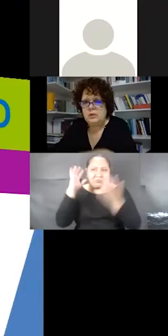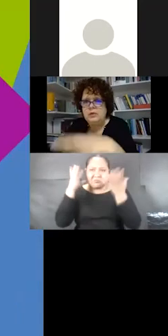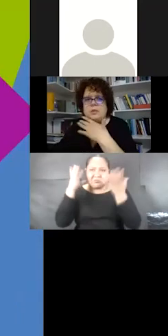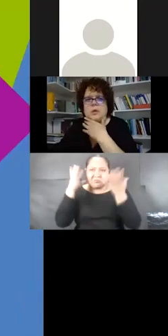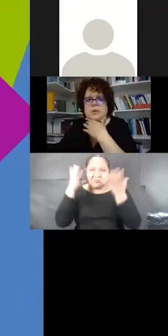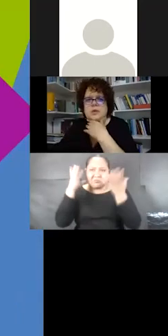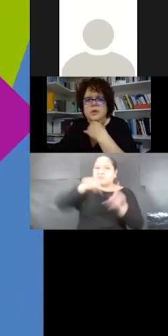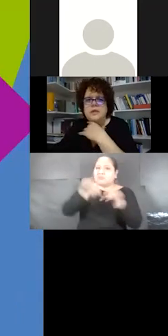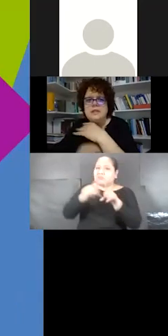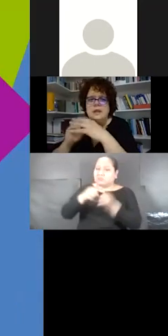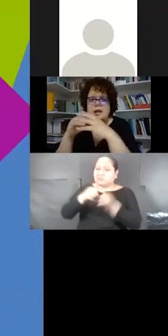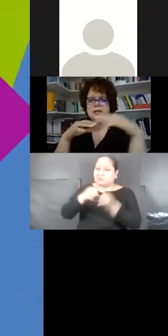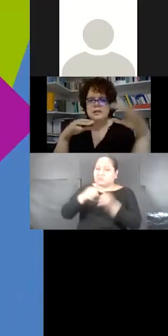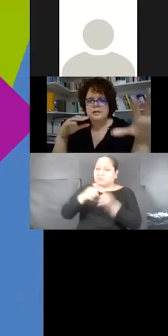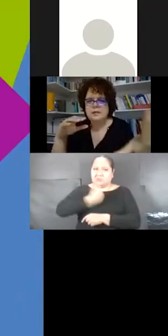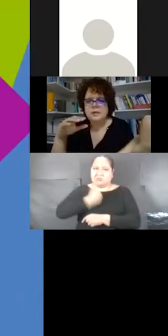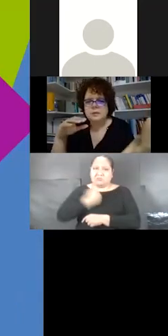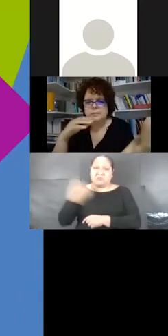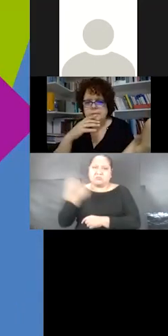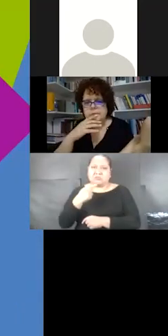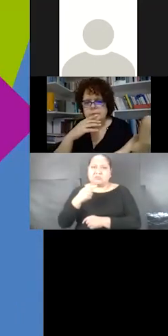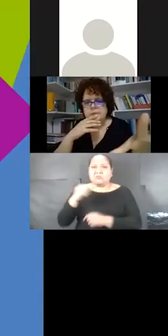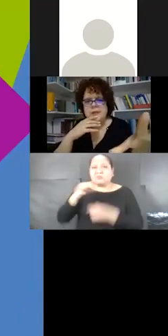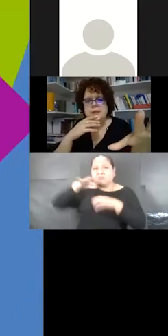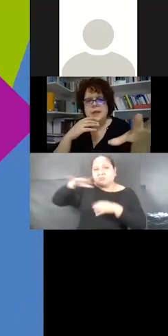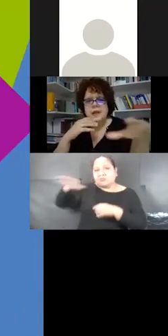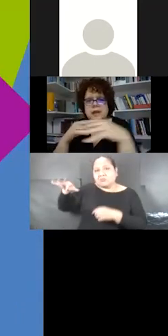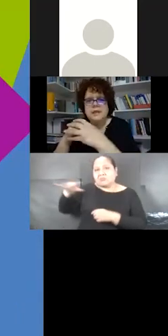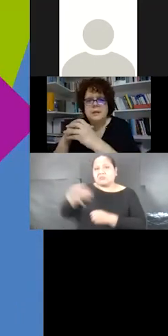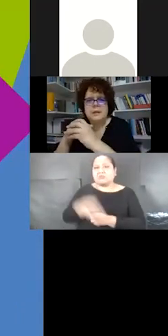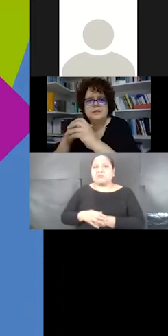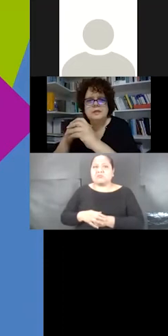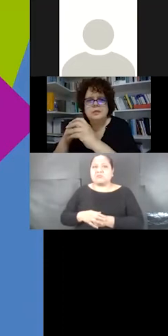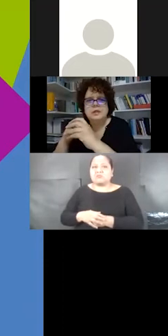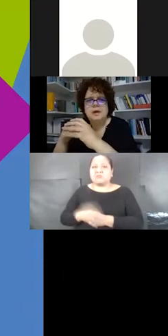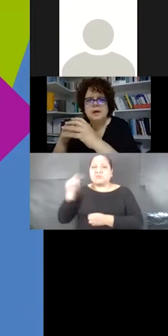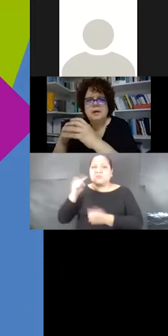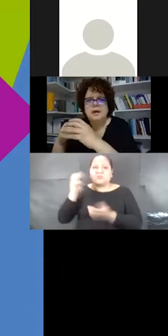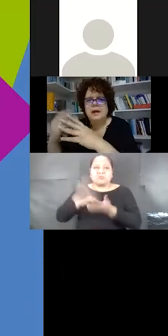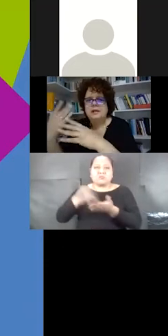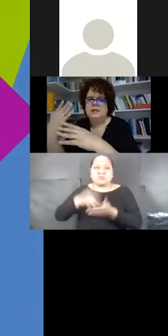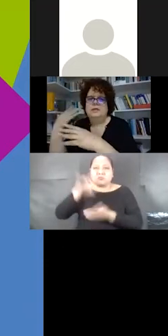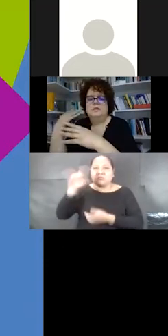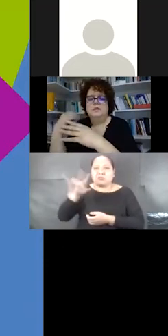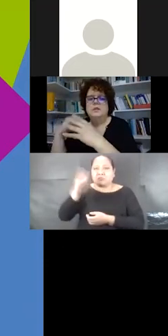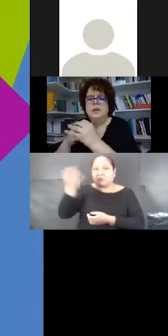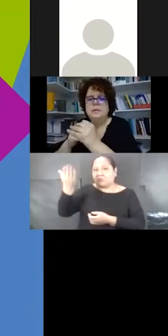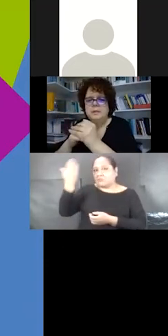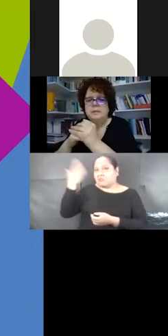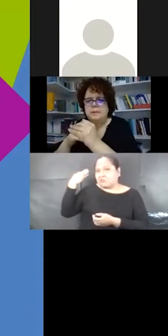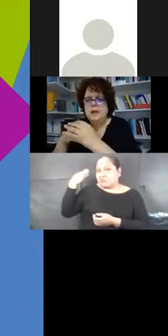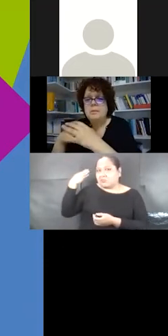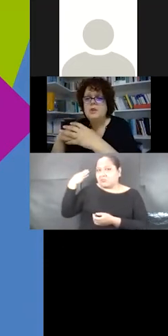el nuestro propio, ¿no? Este alfabeto es el que más se usaba antes, ¿no?